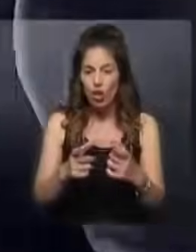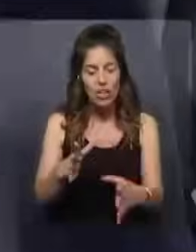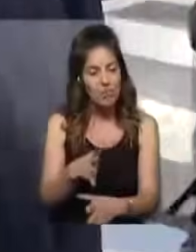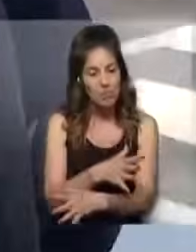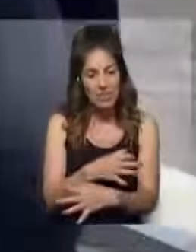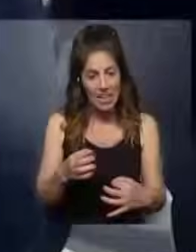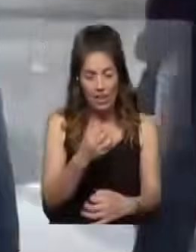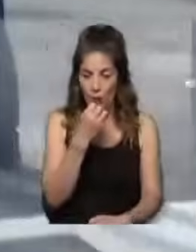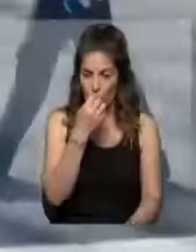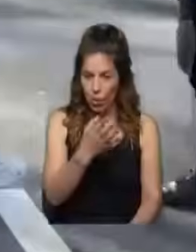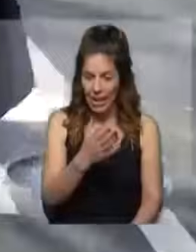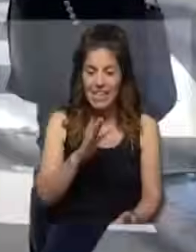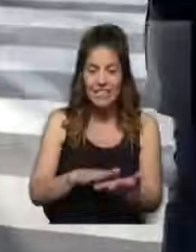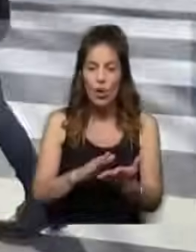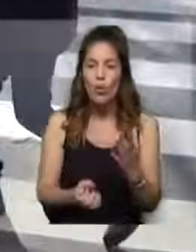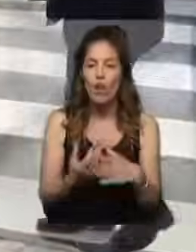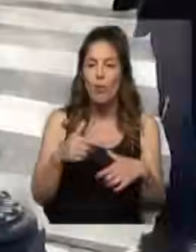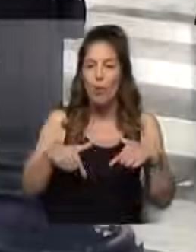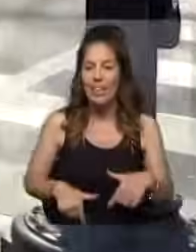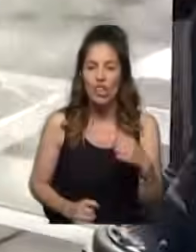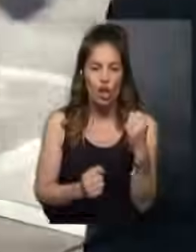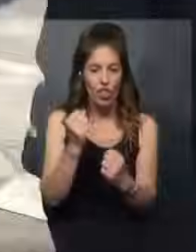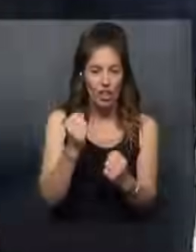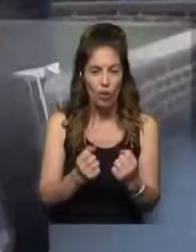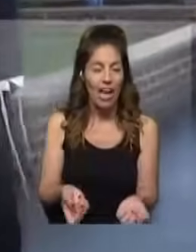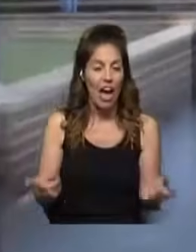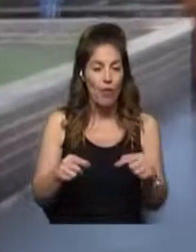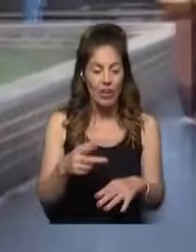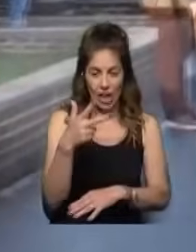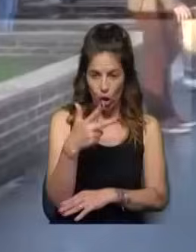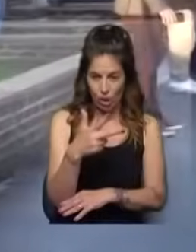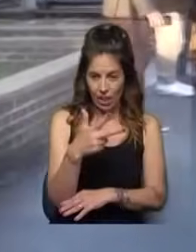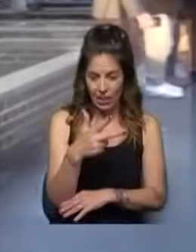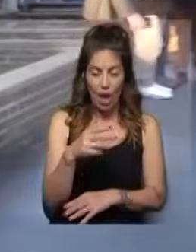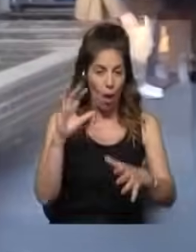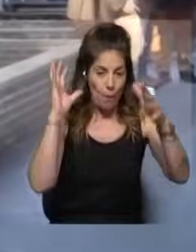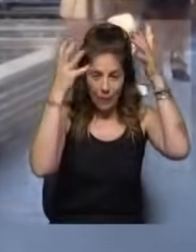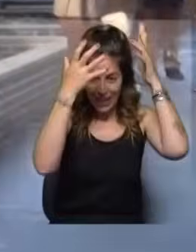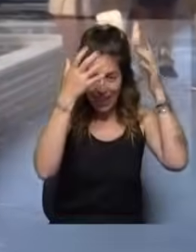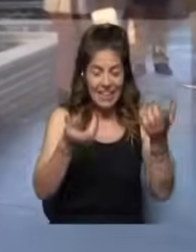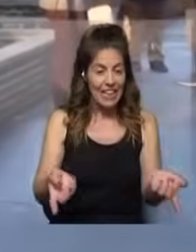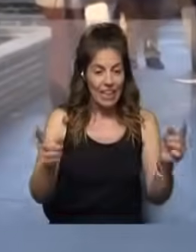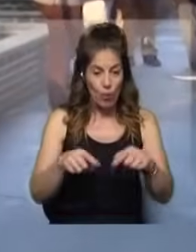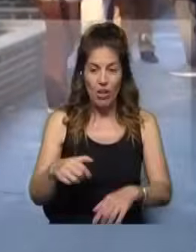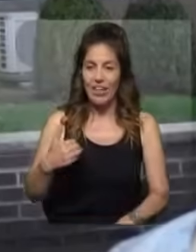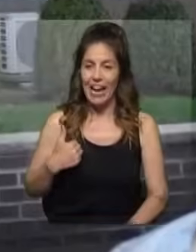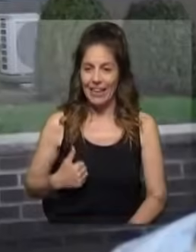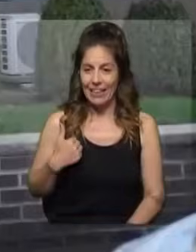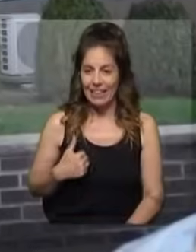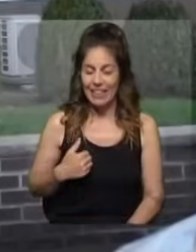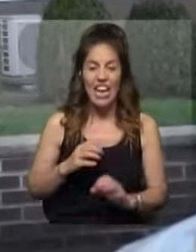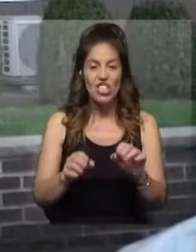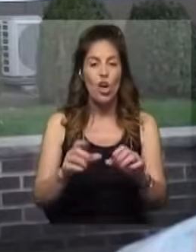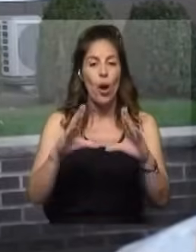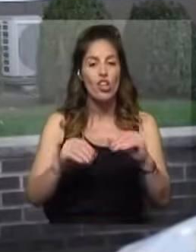como muy buena según el nuevo ministro de economía al regresar al hotel m leake que emprende el camino de regreso a Argentina llegó